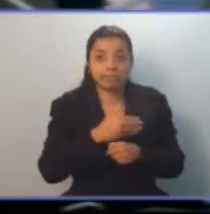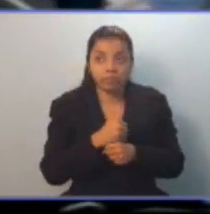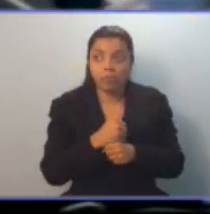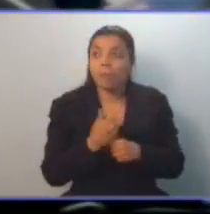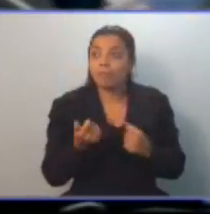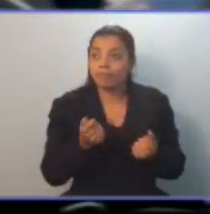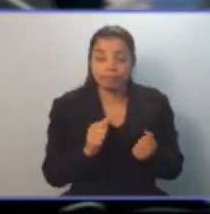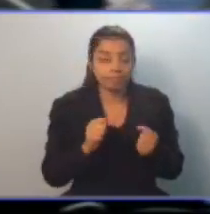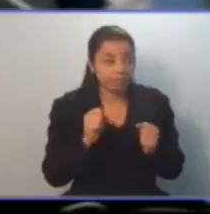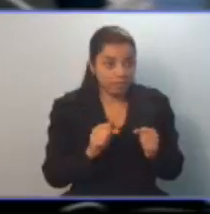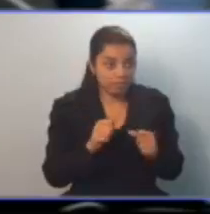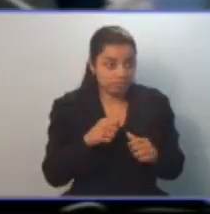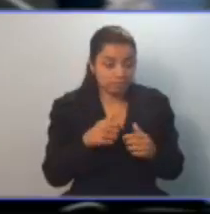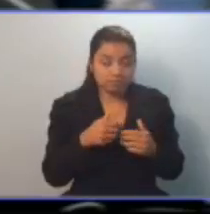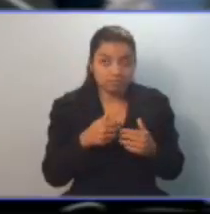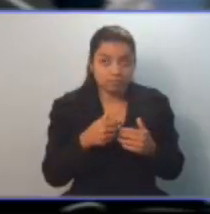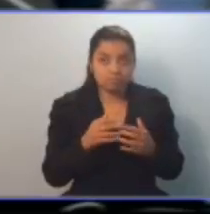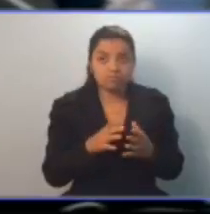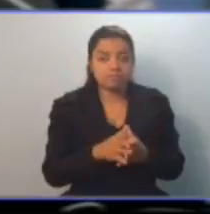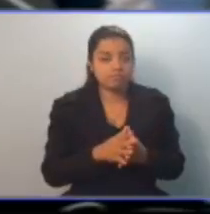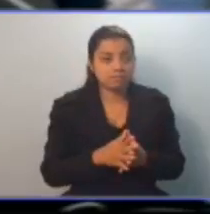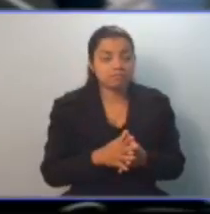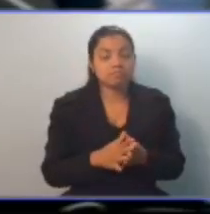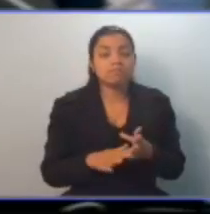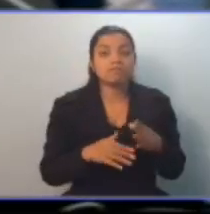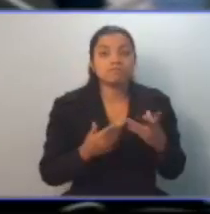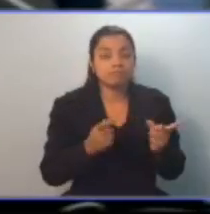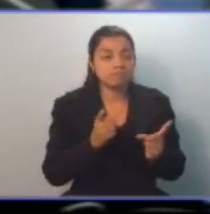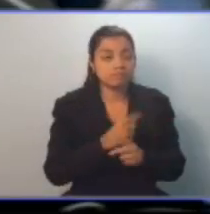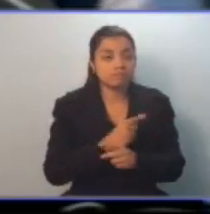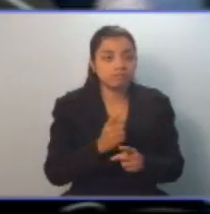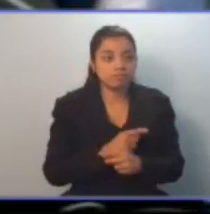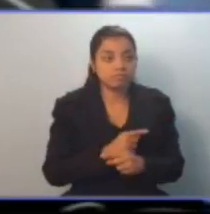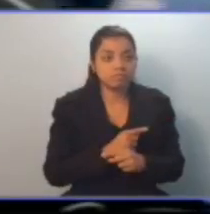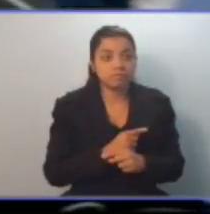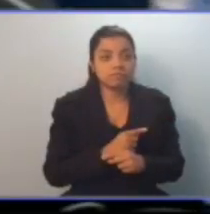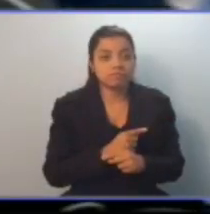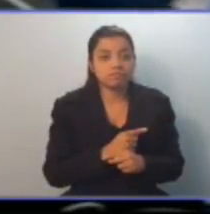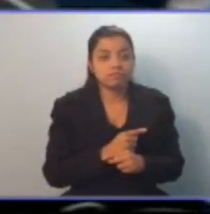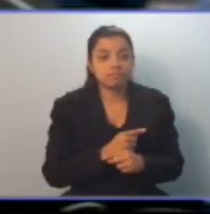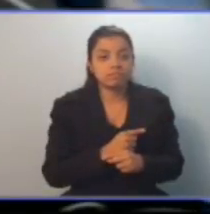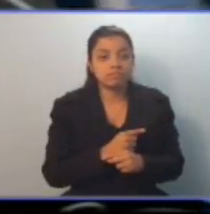postular para ejercer el poder. Y modificó,